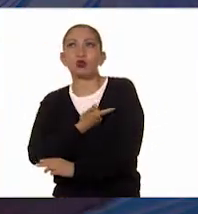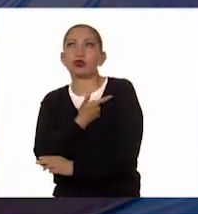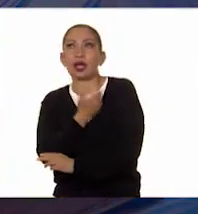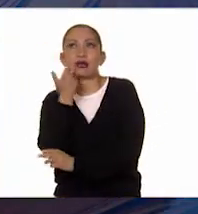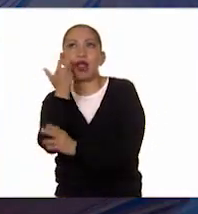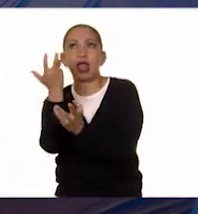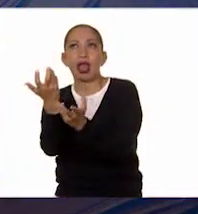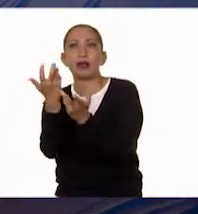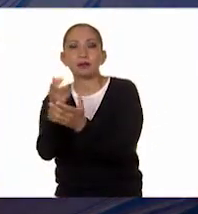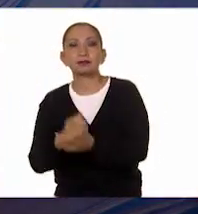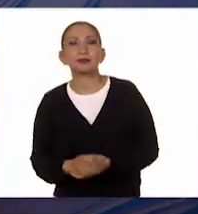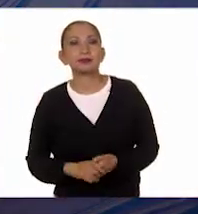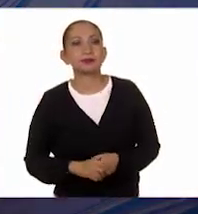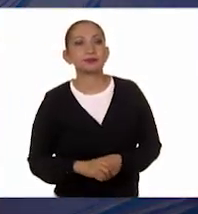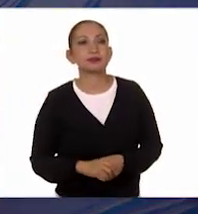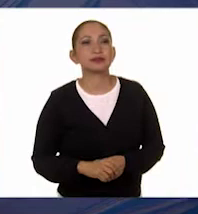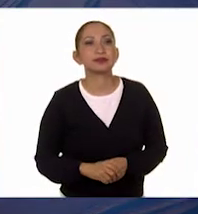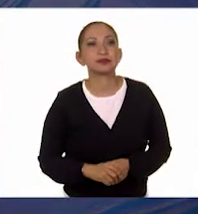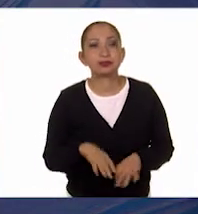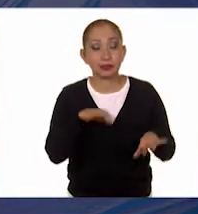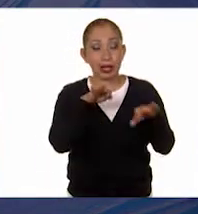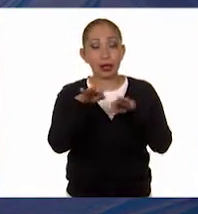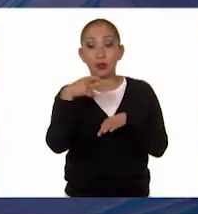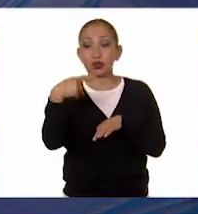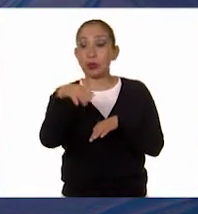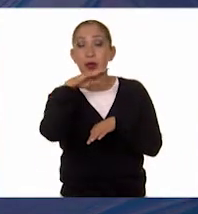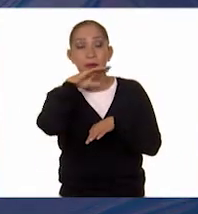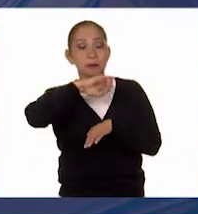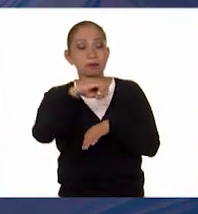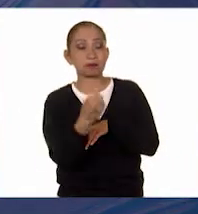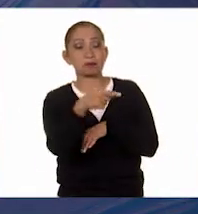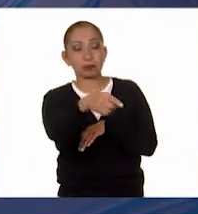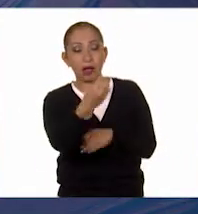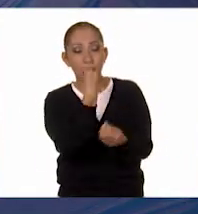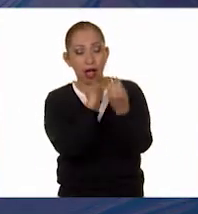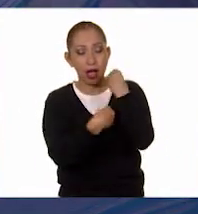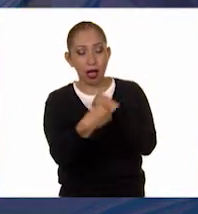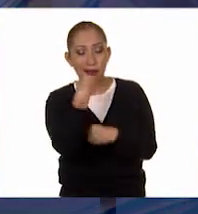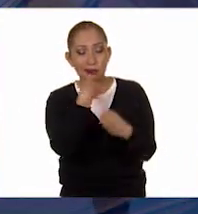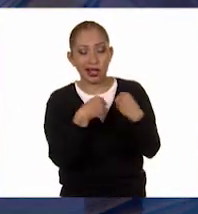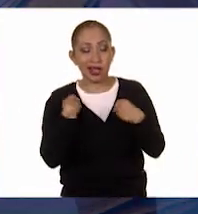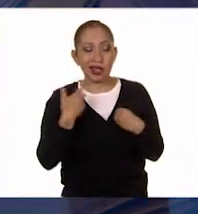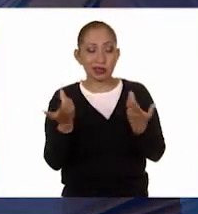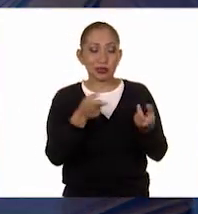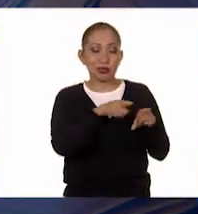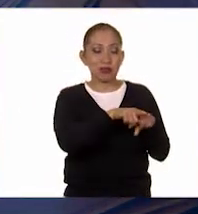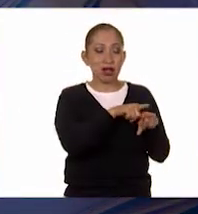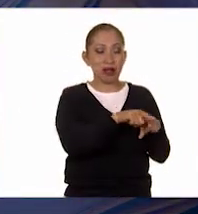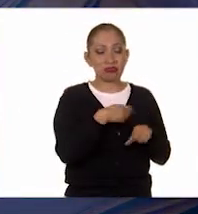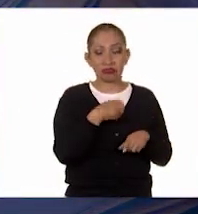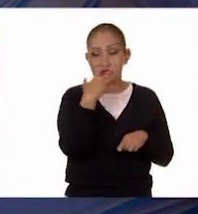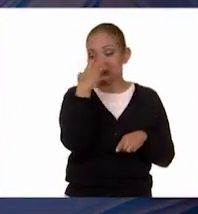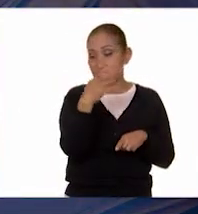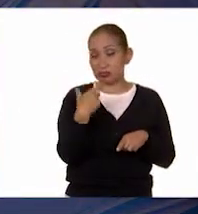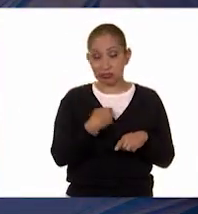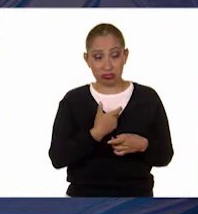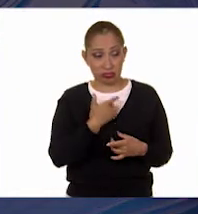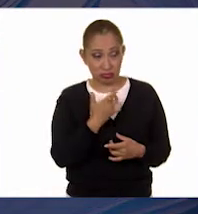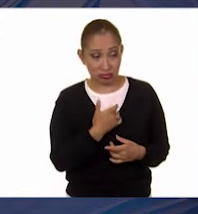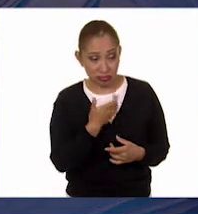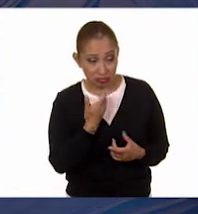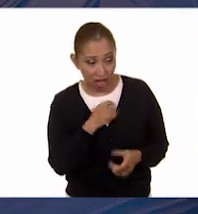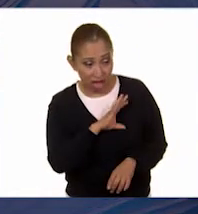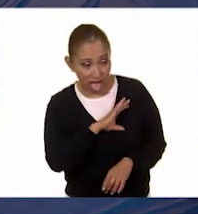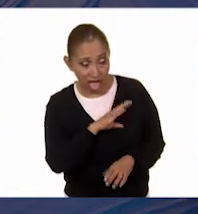vivido. El trabajo de tu madre te obligaba a comer en casa de su hermano. Era hosco, no te manifestaba ningún